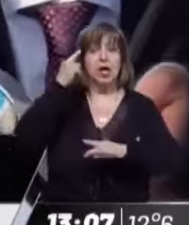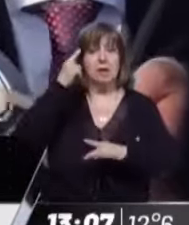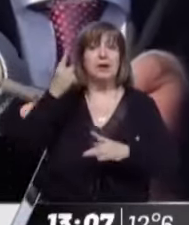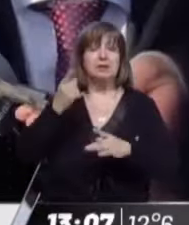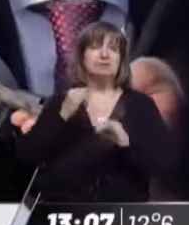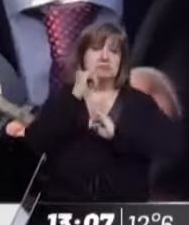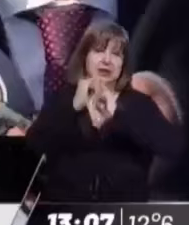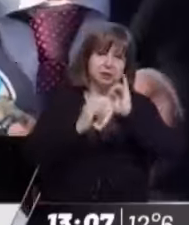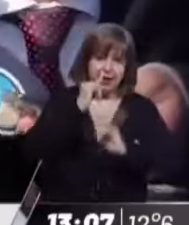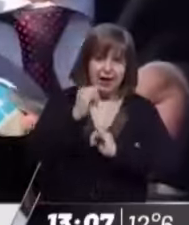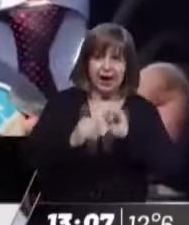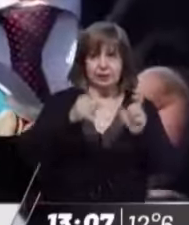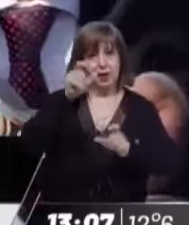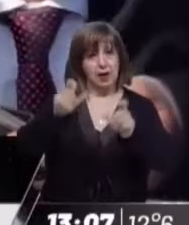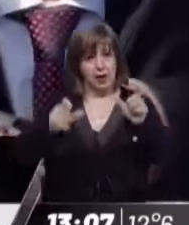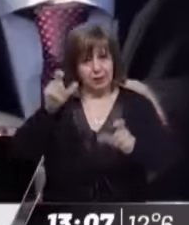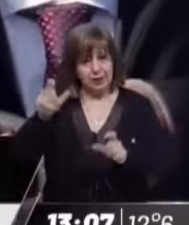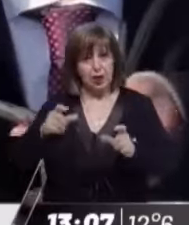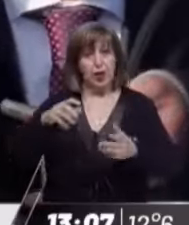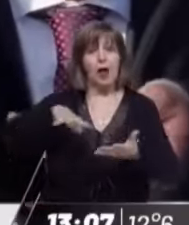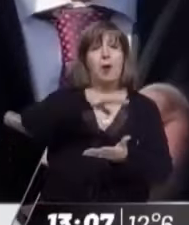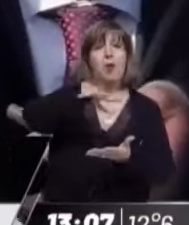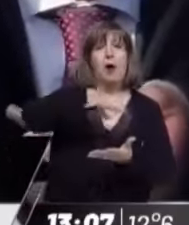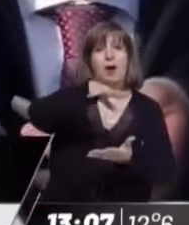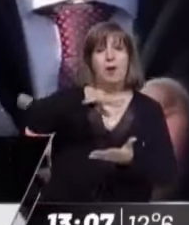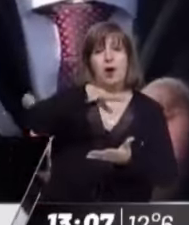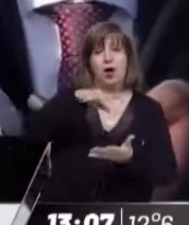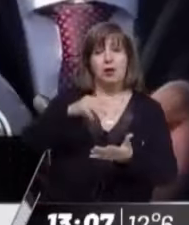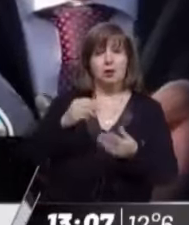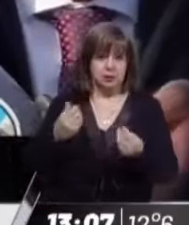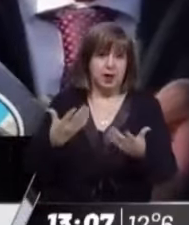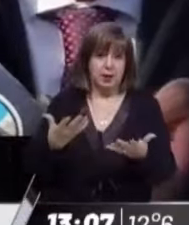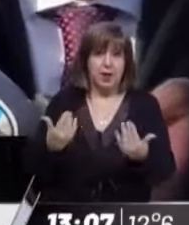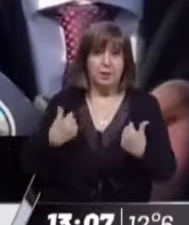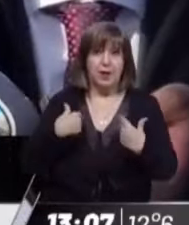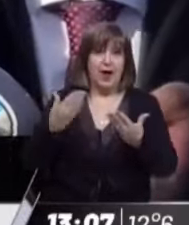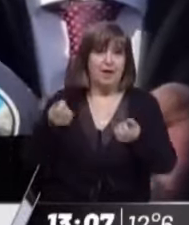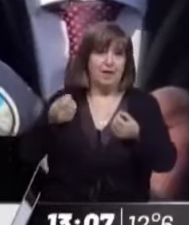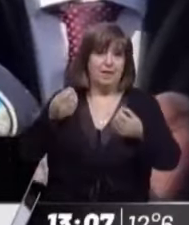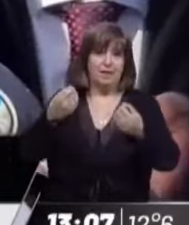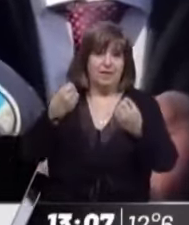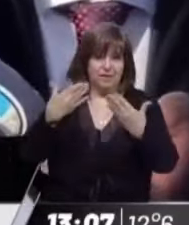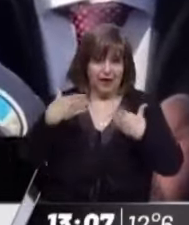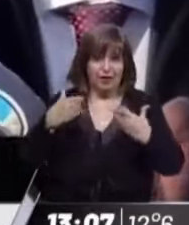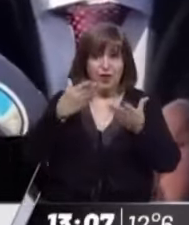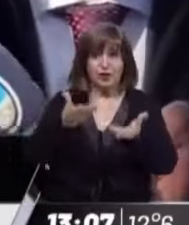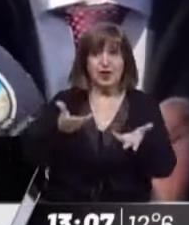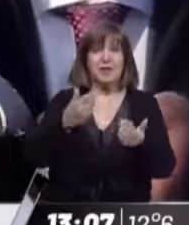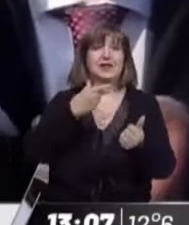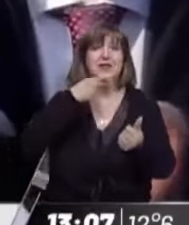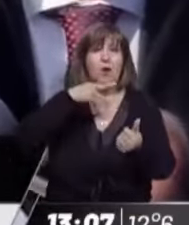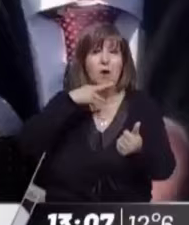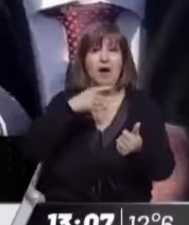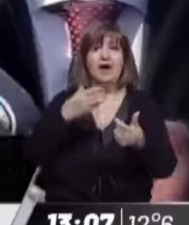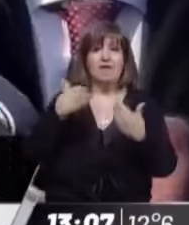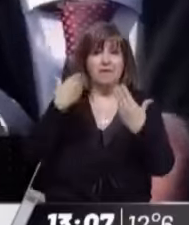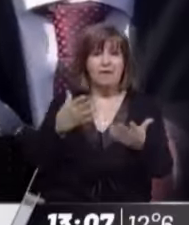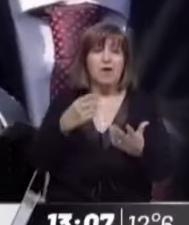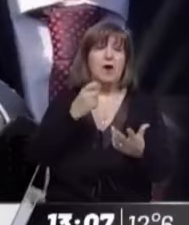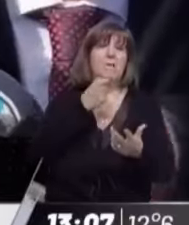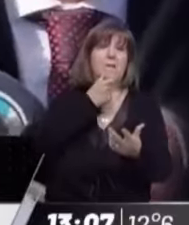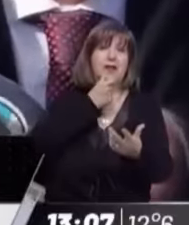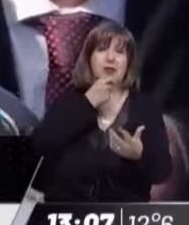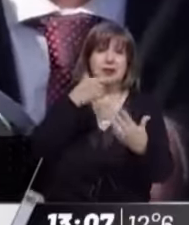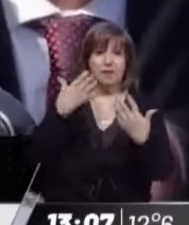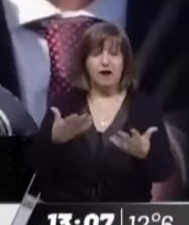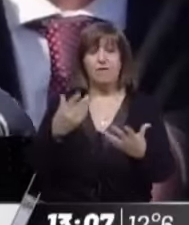pública, y lo estamos haciendo porque creemos que le beneficia a nuestros a nuestros pueblos de San Juan, de San Luis y de